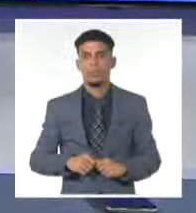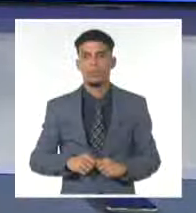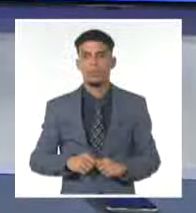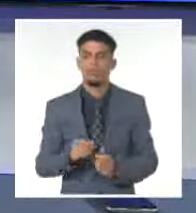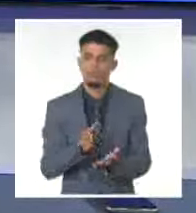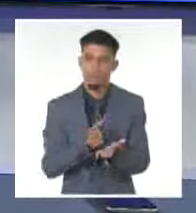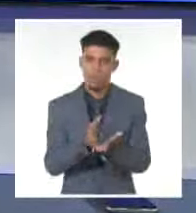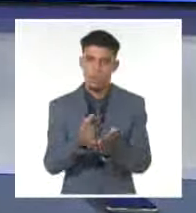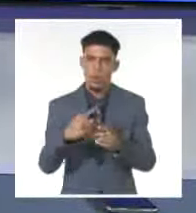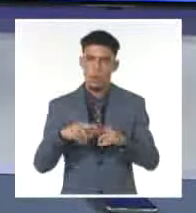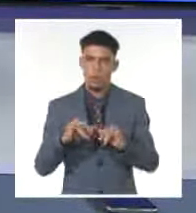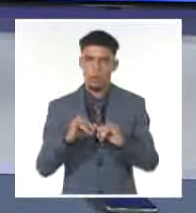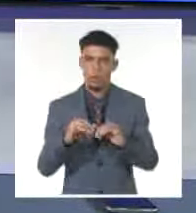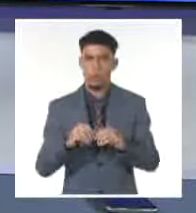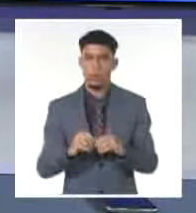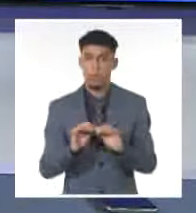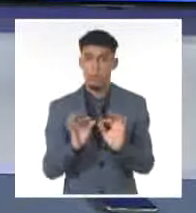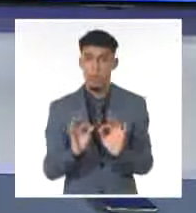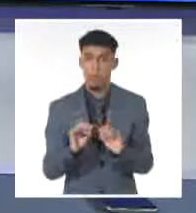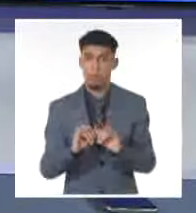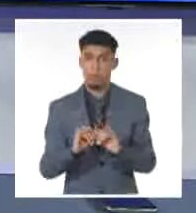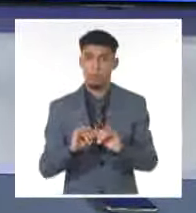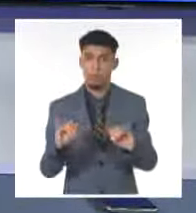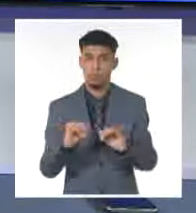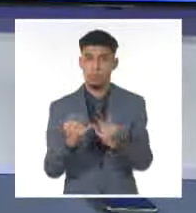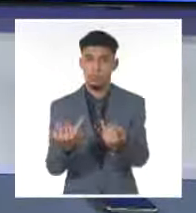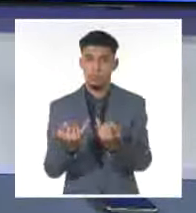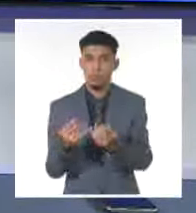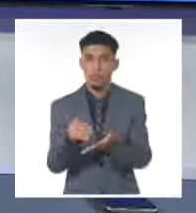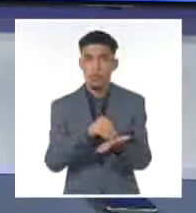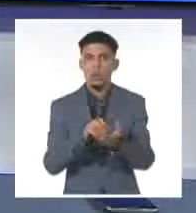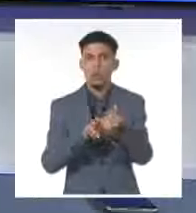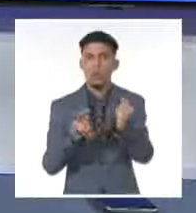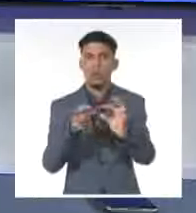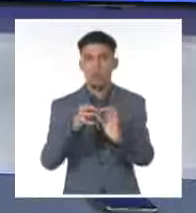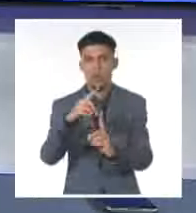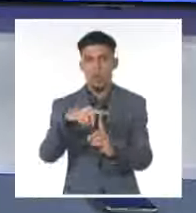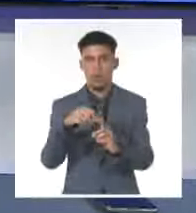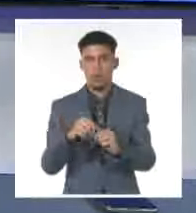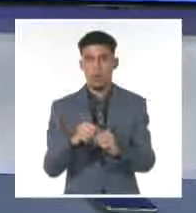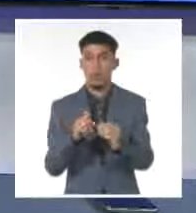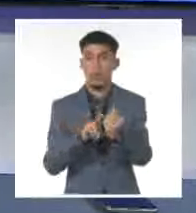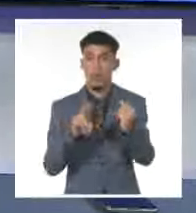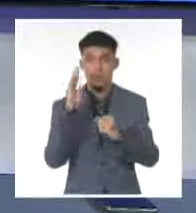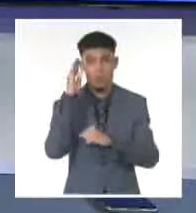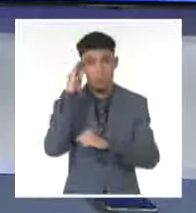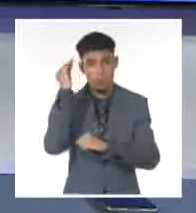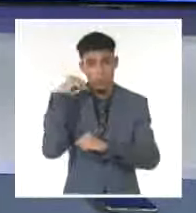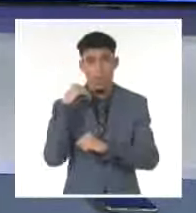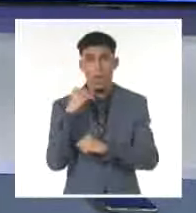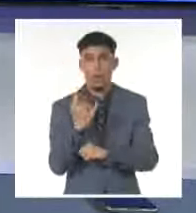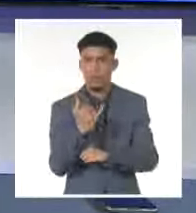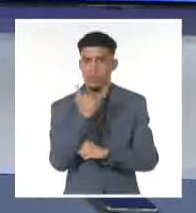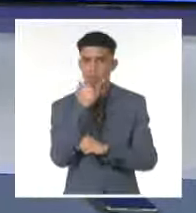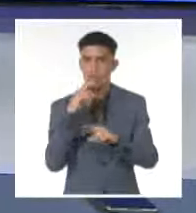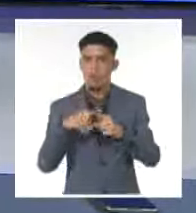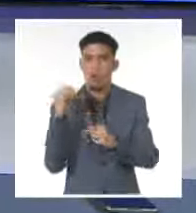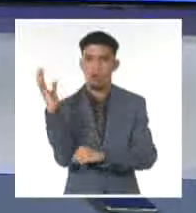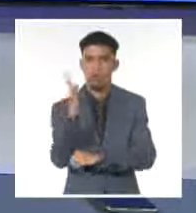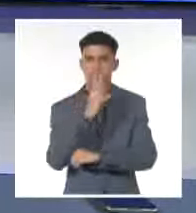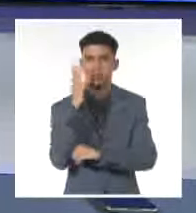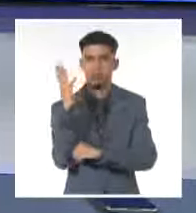Y seguimos paso a paso las informaciones que nos llegan desde Guantánamo, provincia que se recupera de los daños ocasionados por el huracán